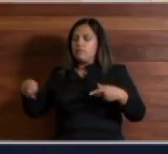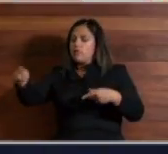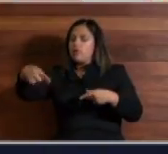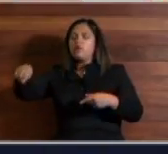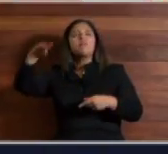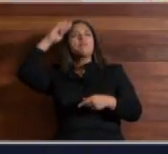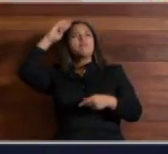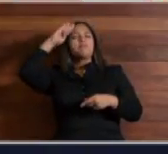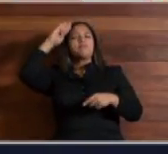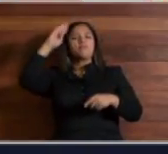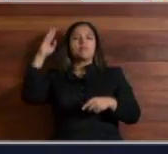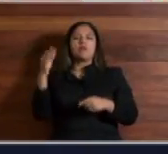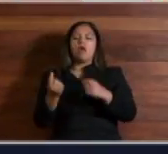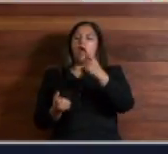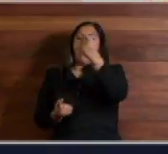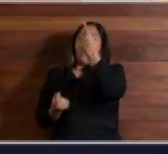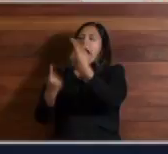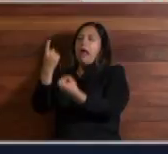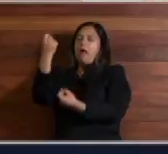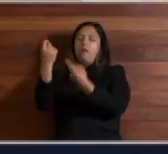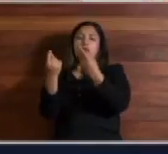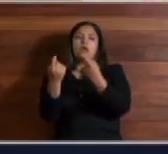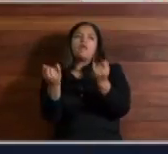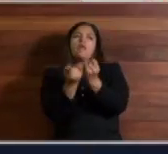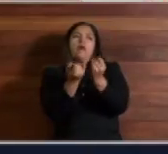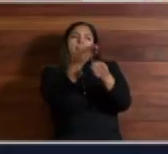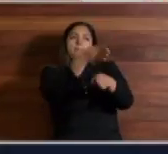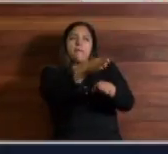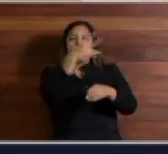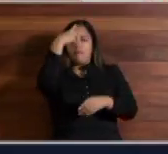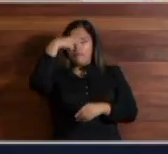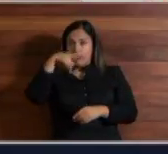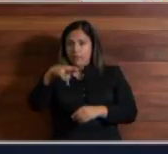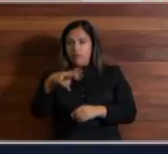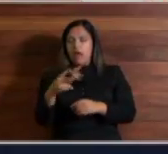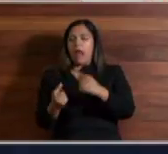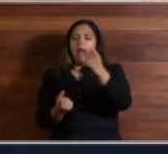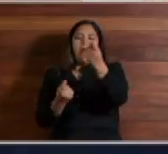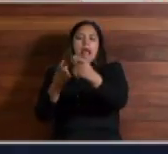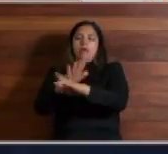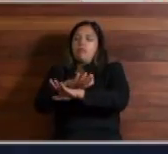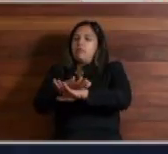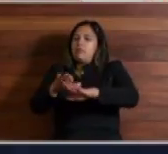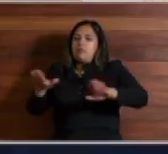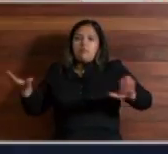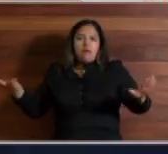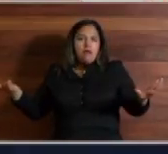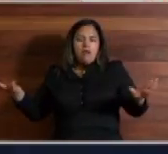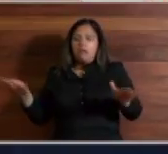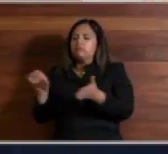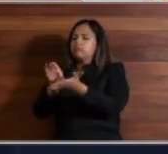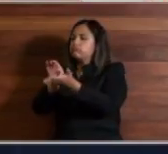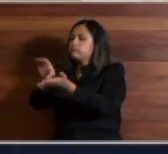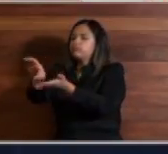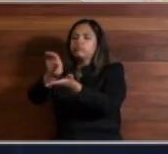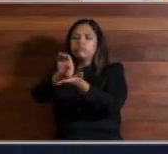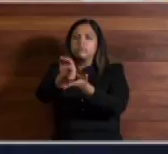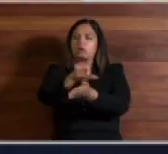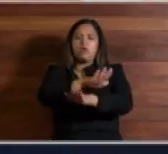ellos y algunos del Banco de México pueden acceder a esta capacidad de distribuir a